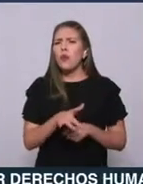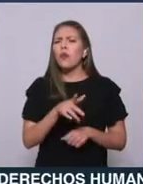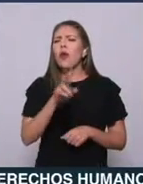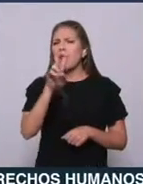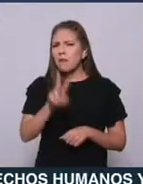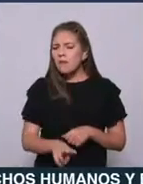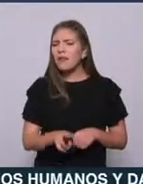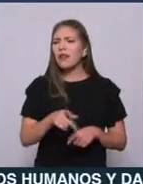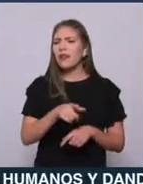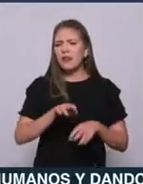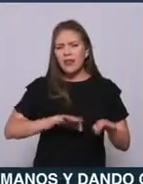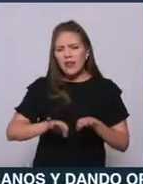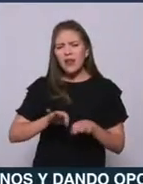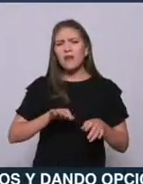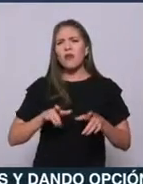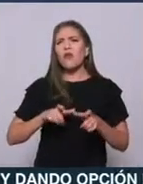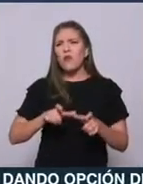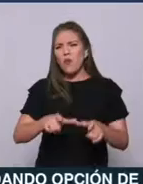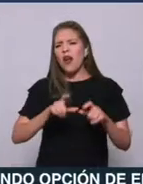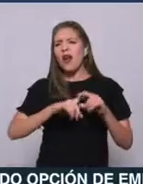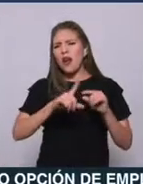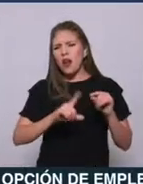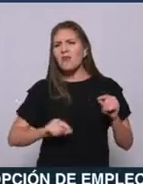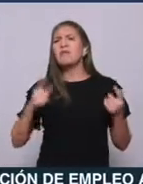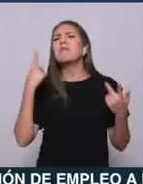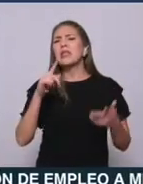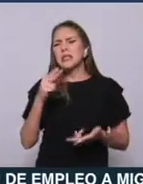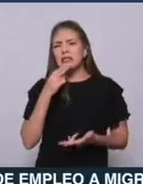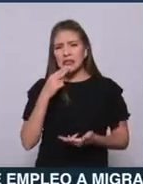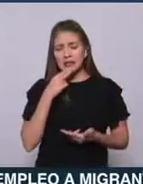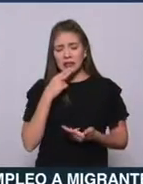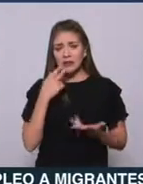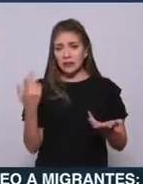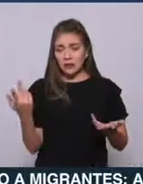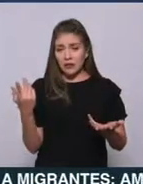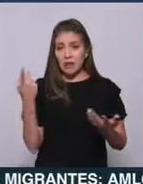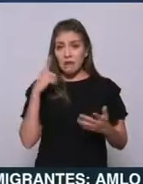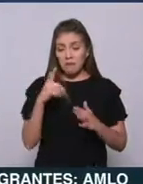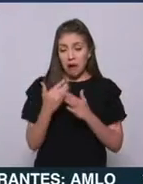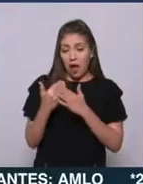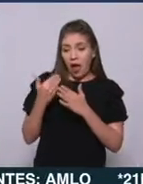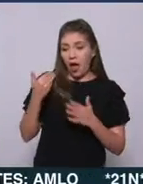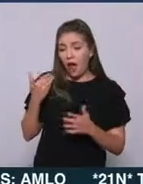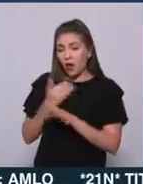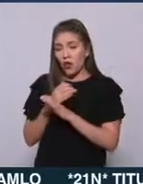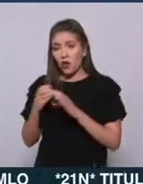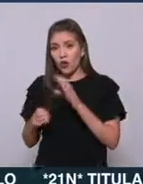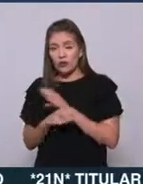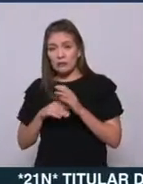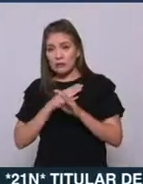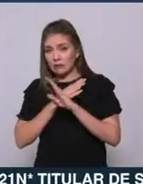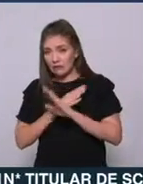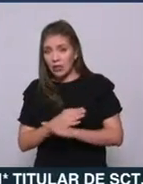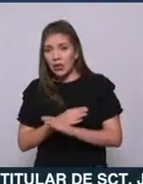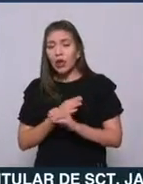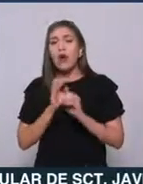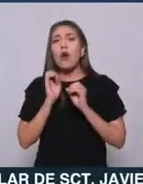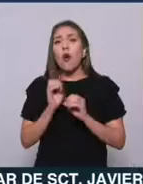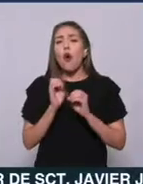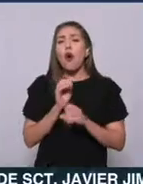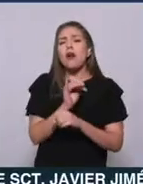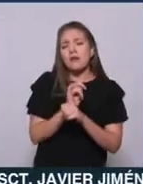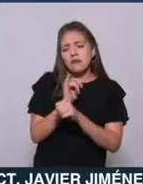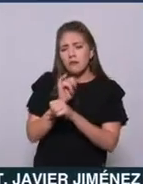Guardia Nacional en la Ciudad de México? ¿Es una policía preventiva? ¿Es una policía de investigación o es